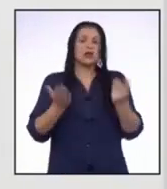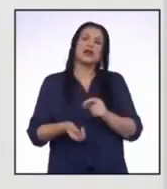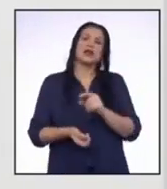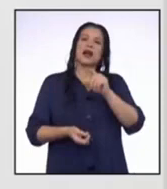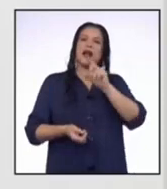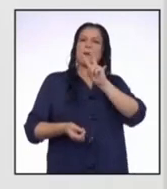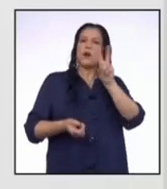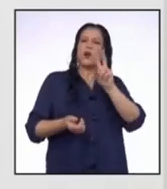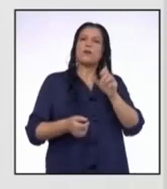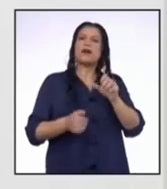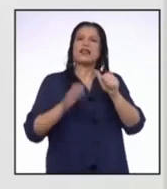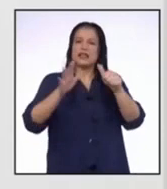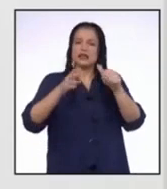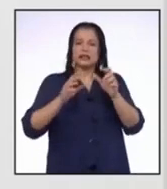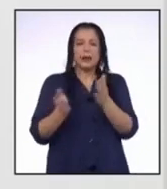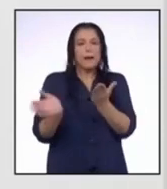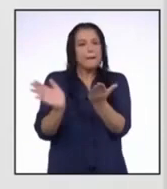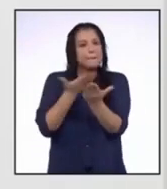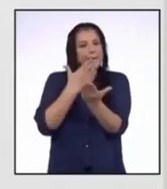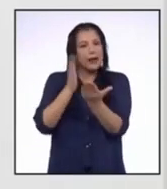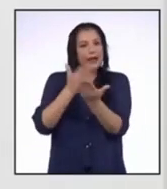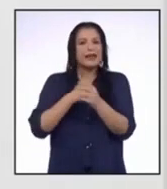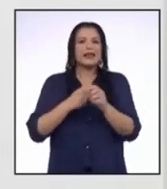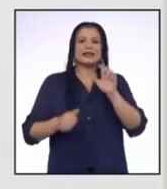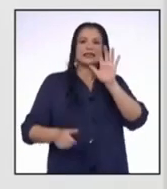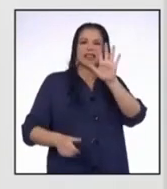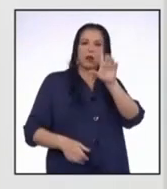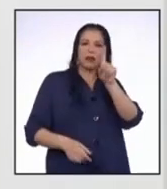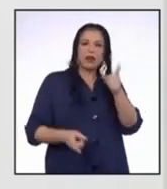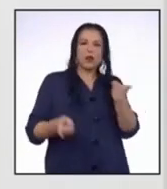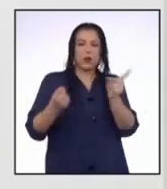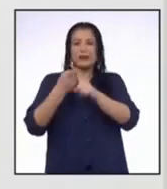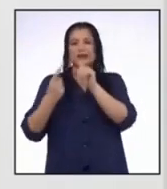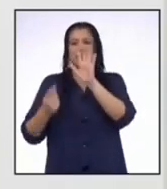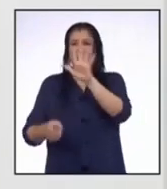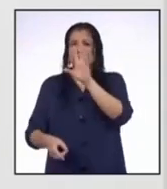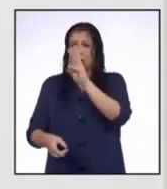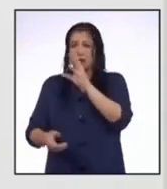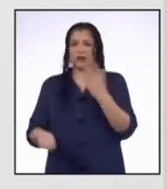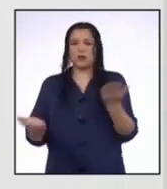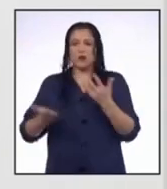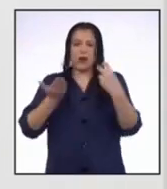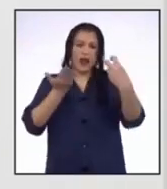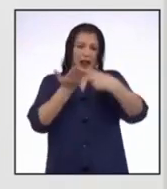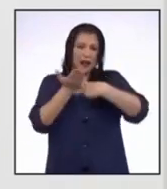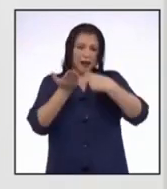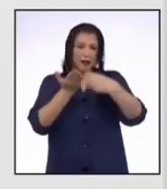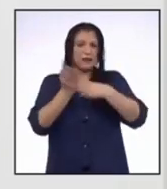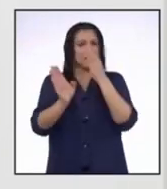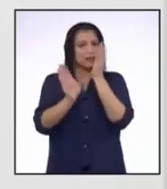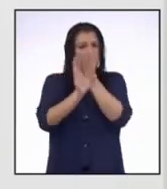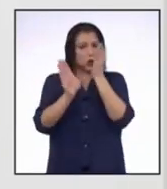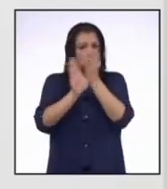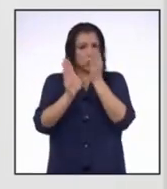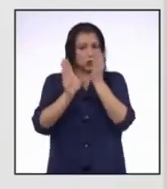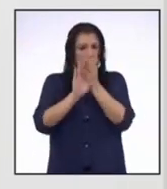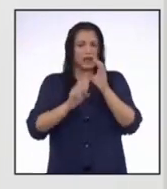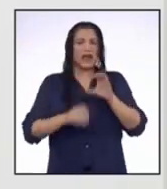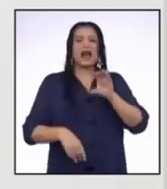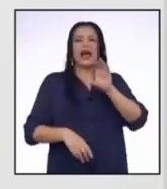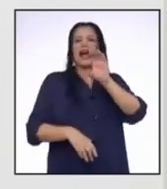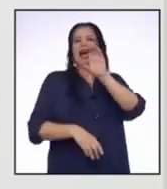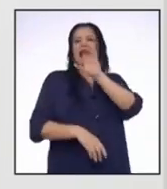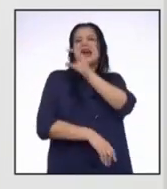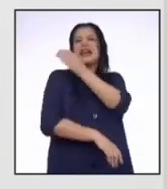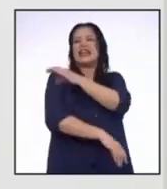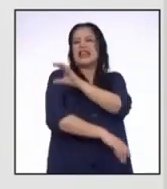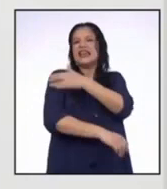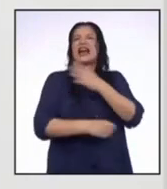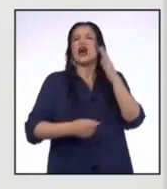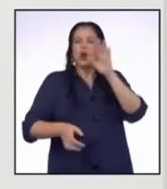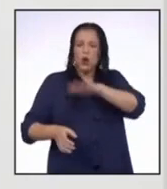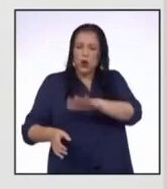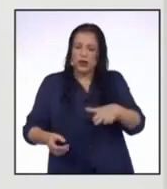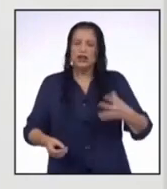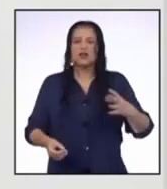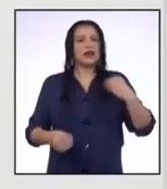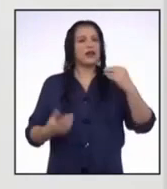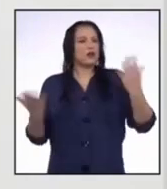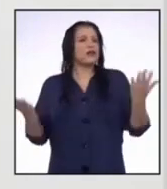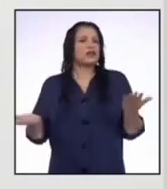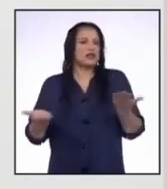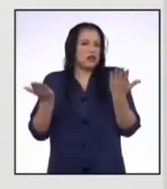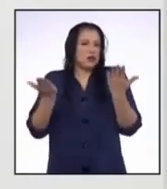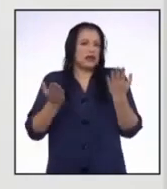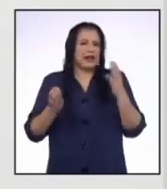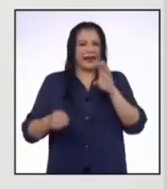6, páginas de las 51 a las 56 de la Revista de Psicología Clínica con Niños y Adolescentes de